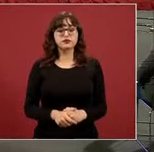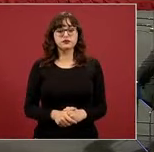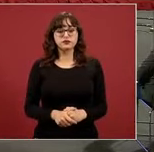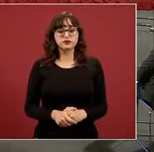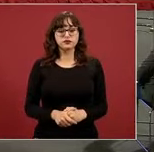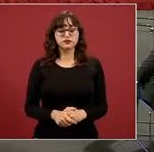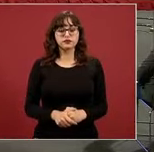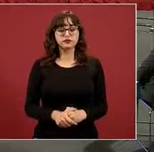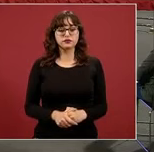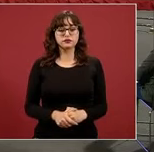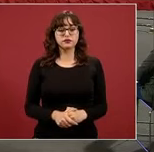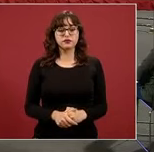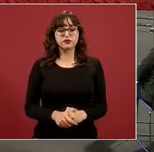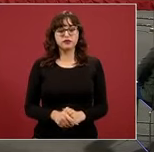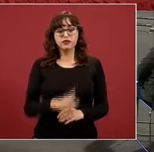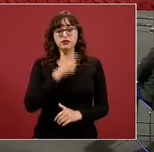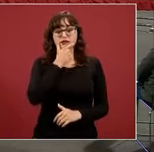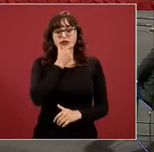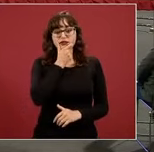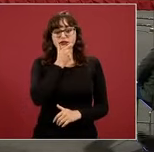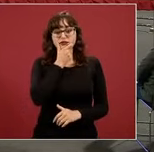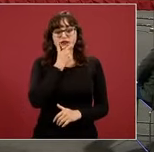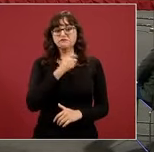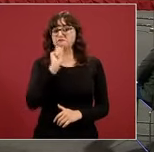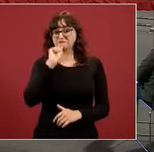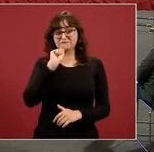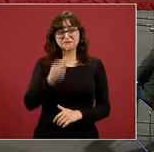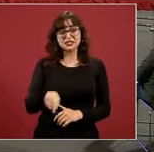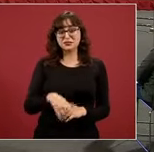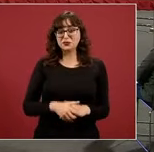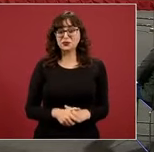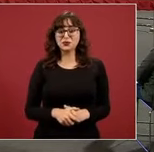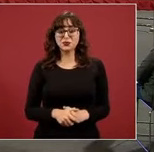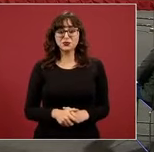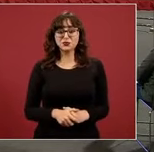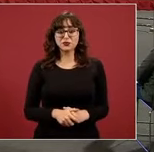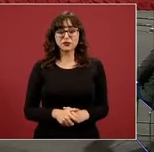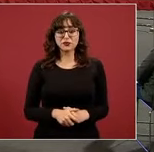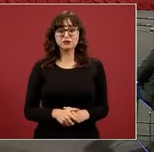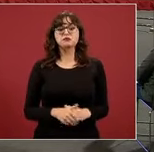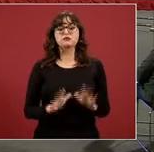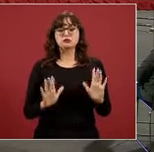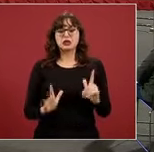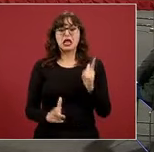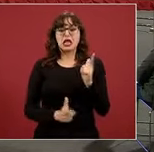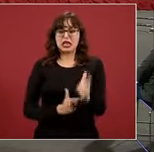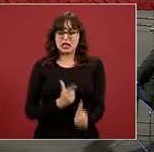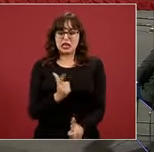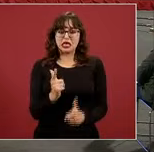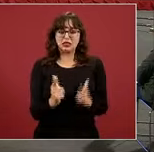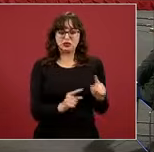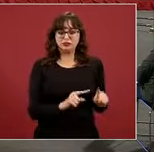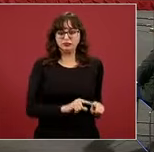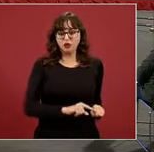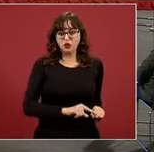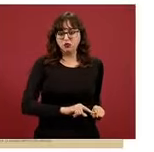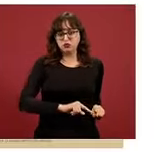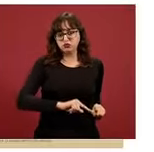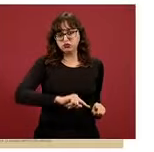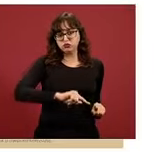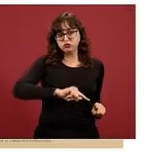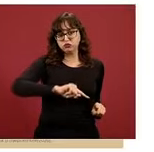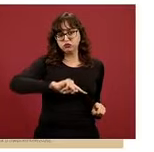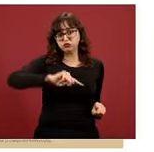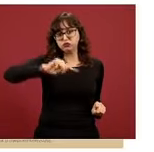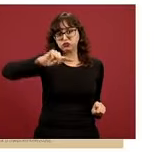es Reino Unido, misma idea. Más tardíamente, aquí el pico máximo ocurrió primero en